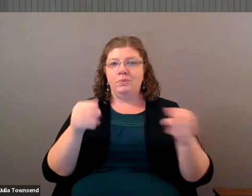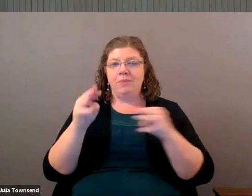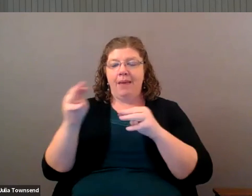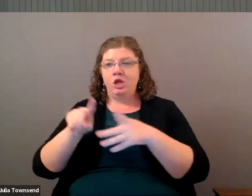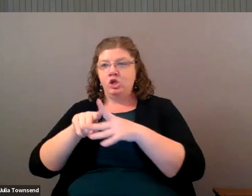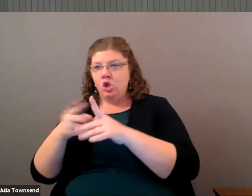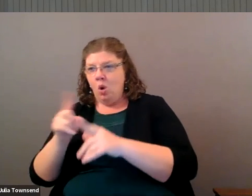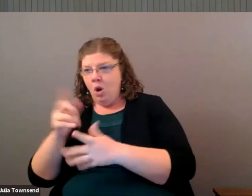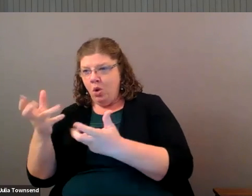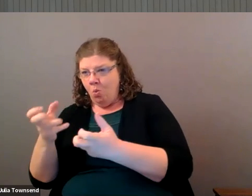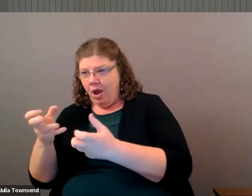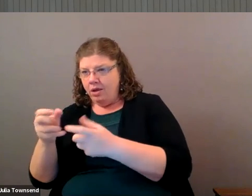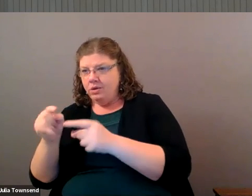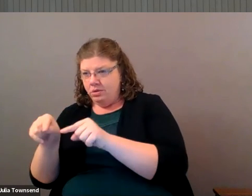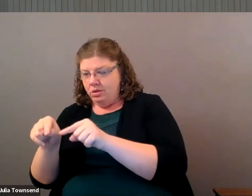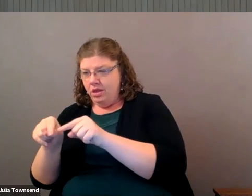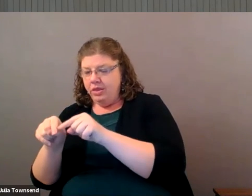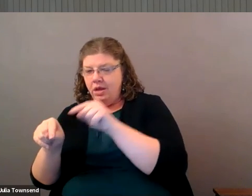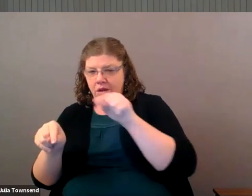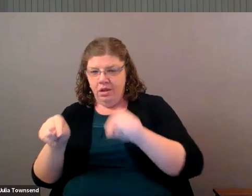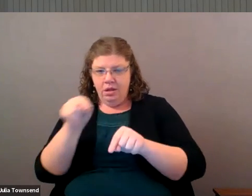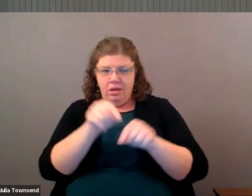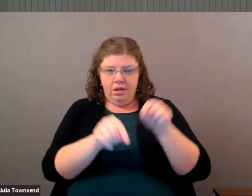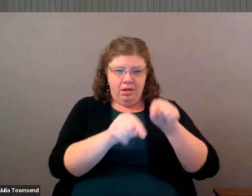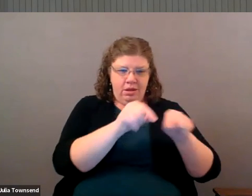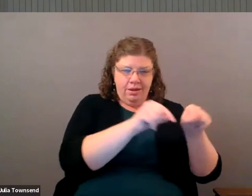la meta y se diseña todo al revés